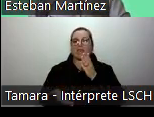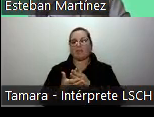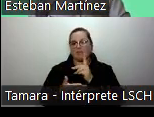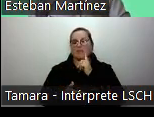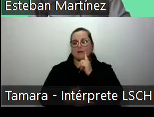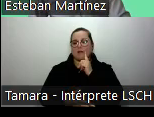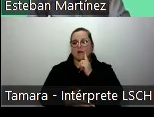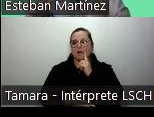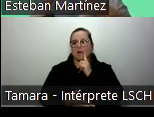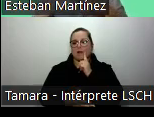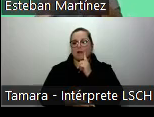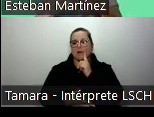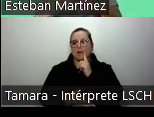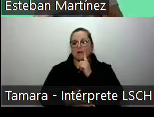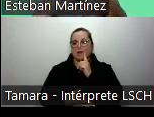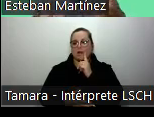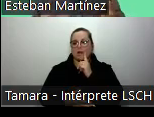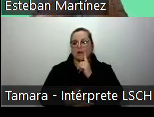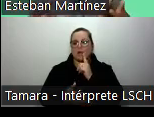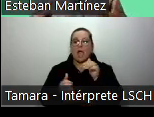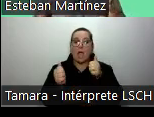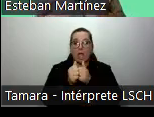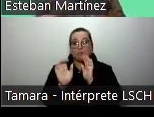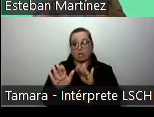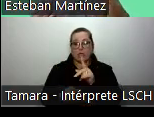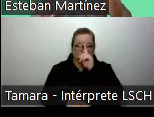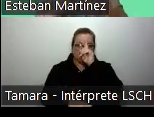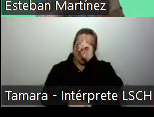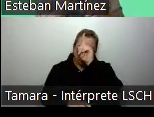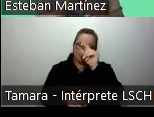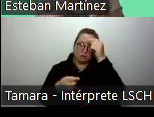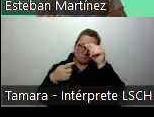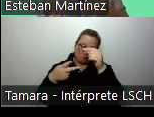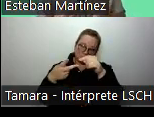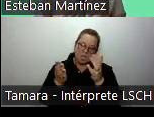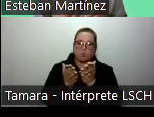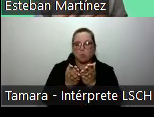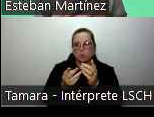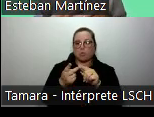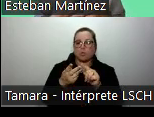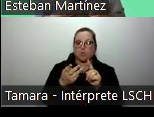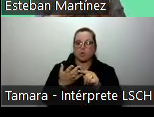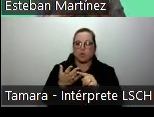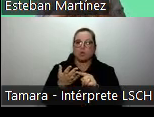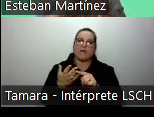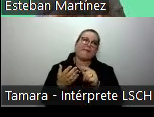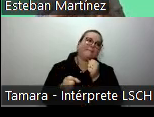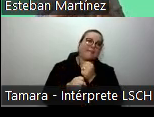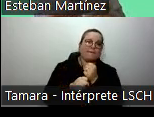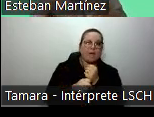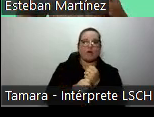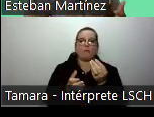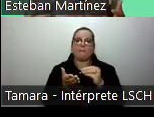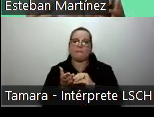verse eh que apoyadas por ciertos hábitos puede ser un hábito de estudio un hábito de networking un hábito